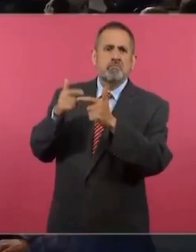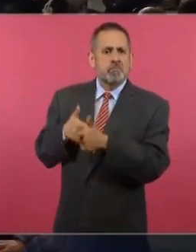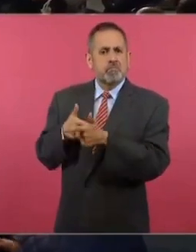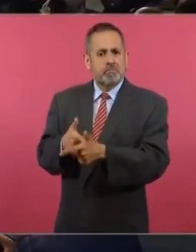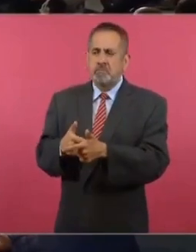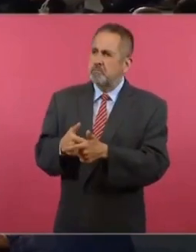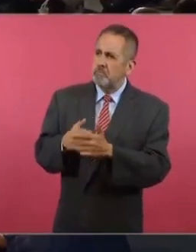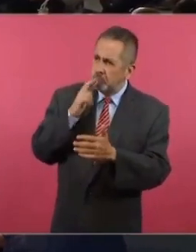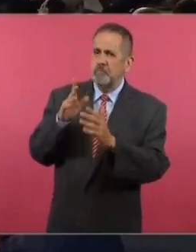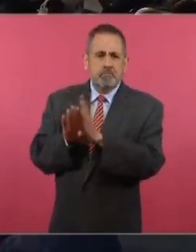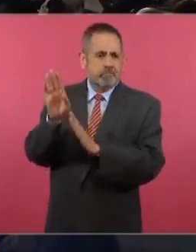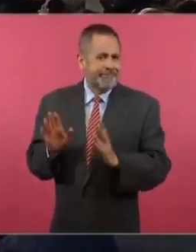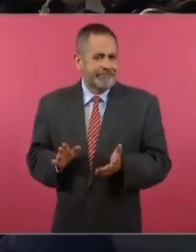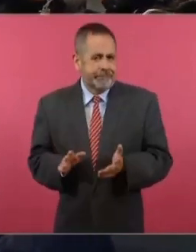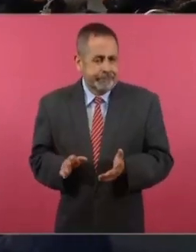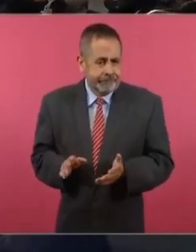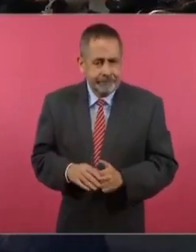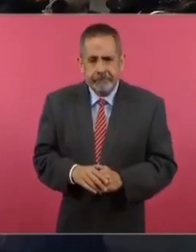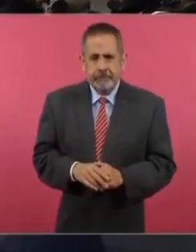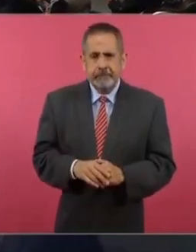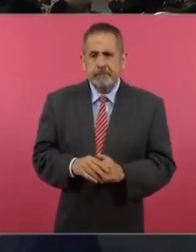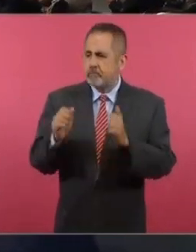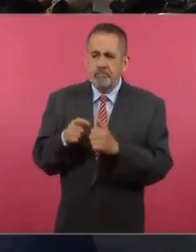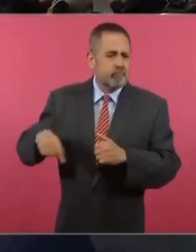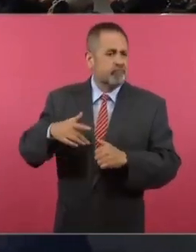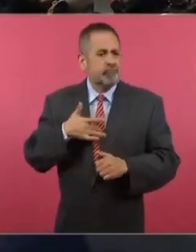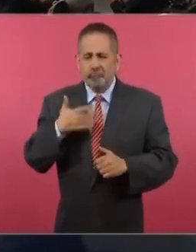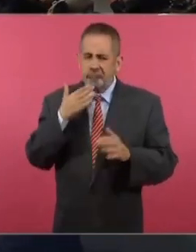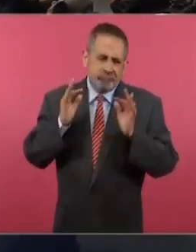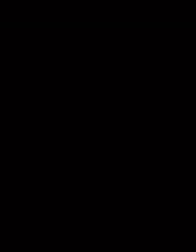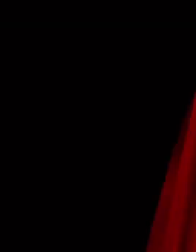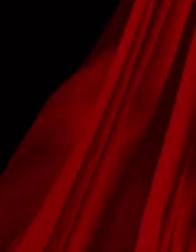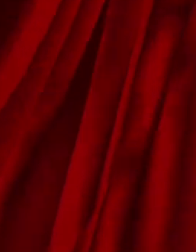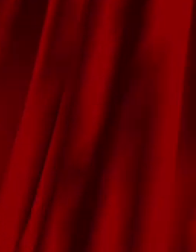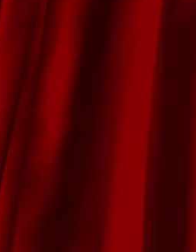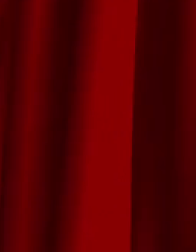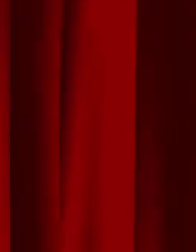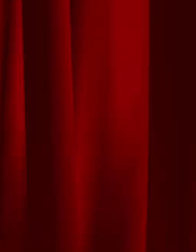creciendo con bienestar Progreso con justicia